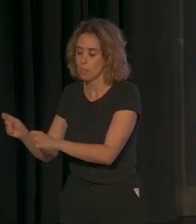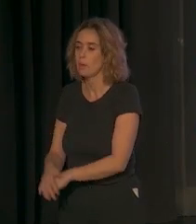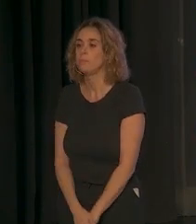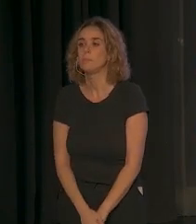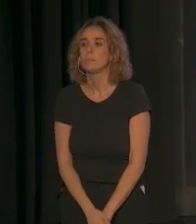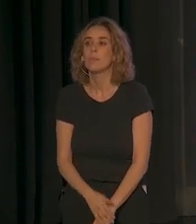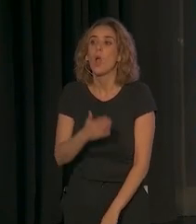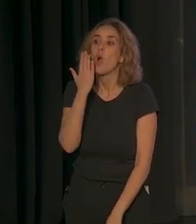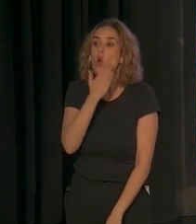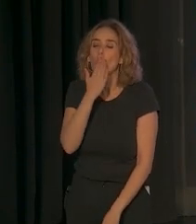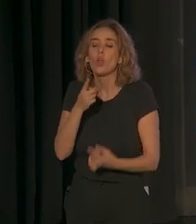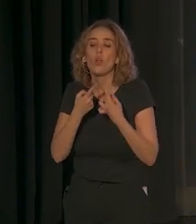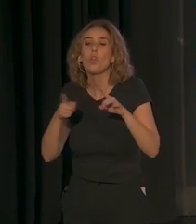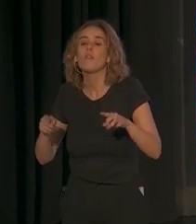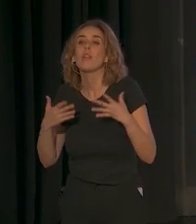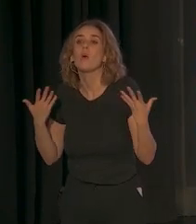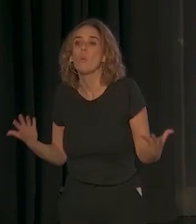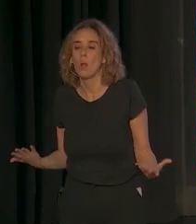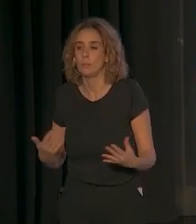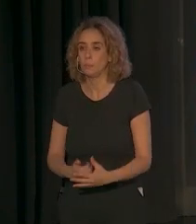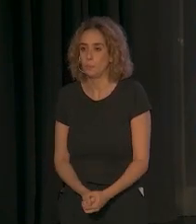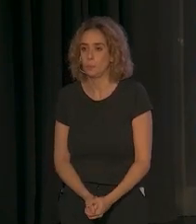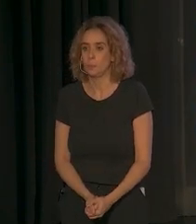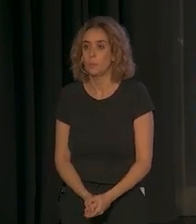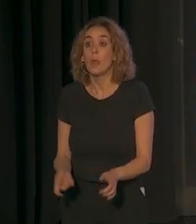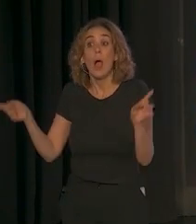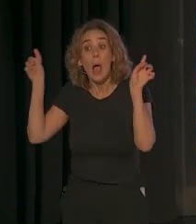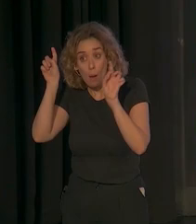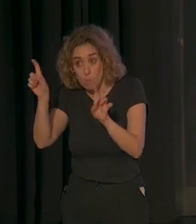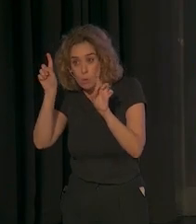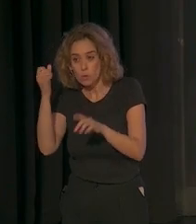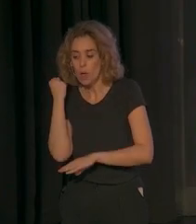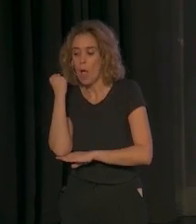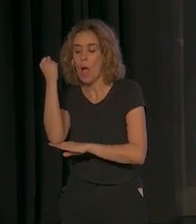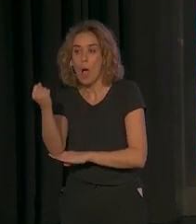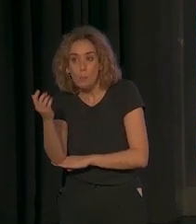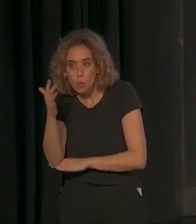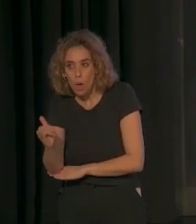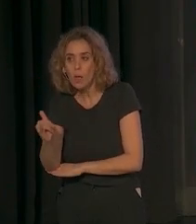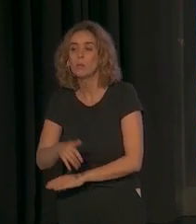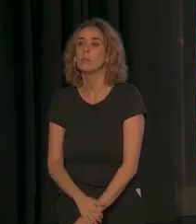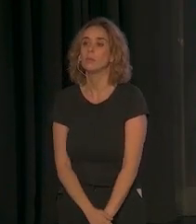La diferencia en el colegio es que damos apoyo a los educadores, a los profesores,